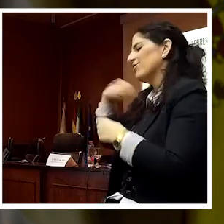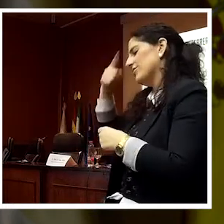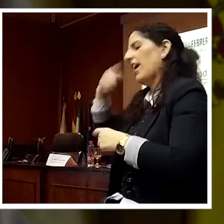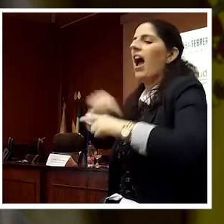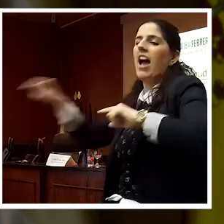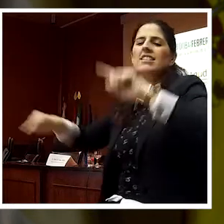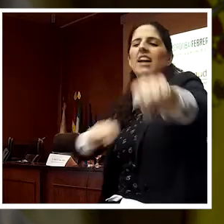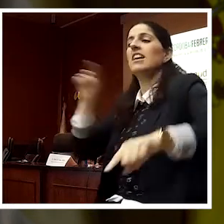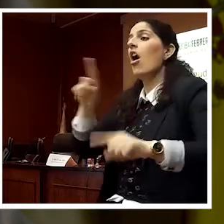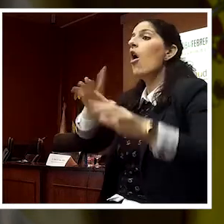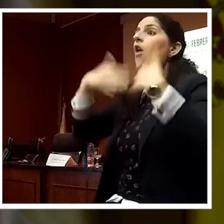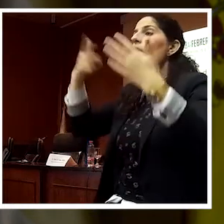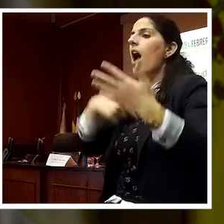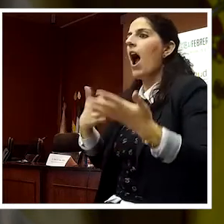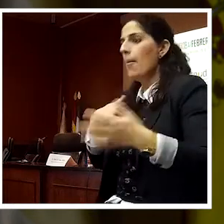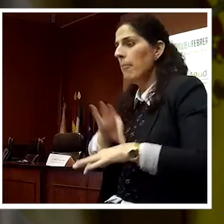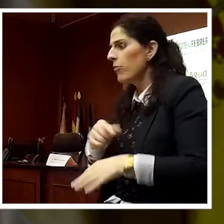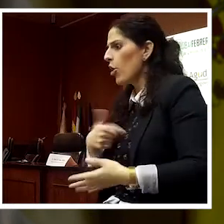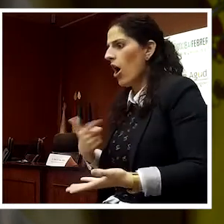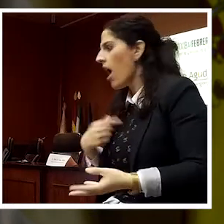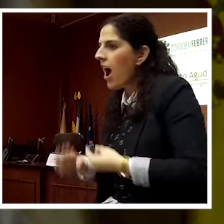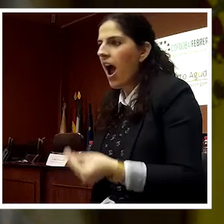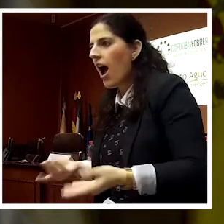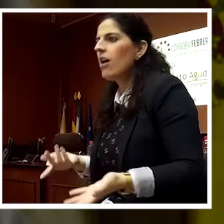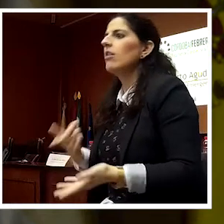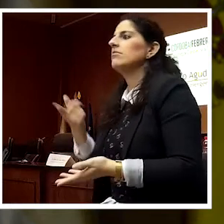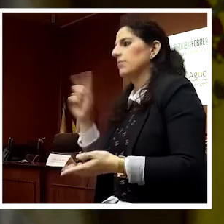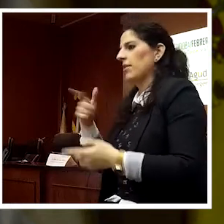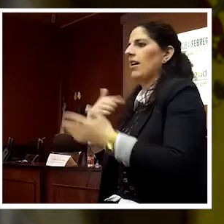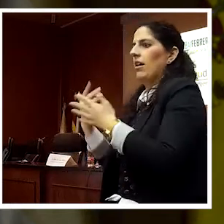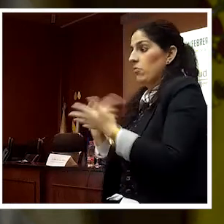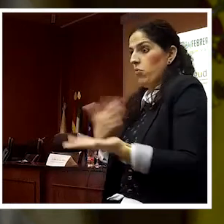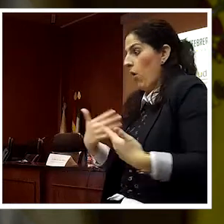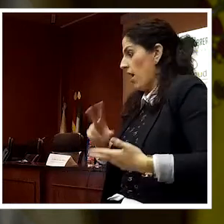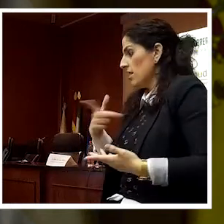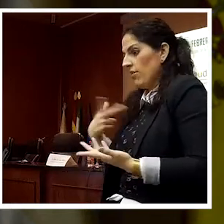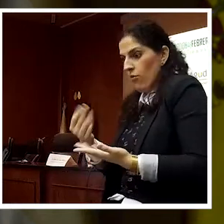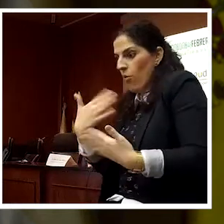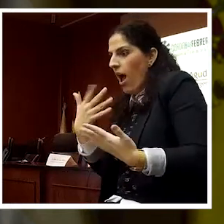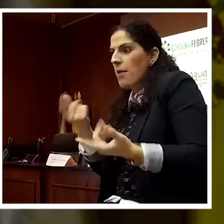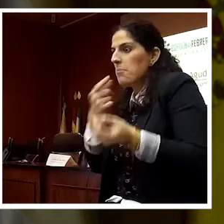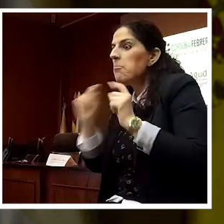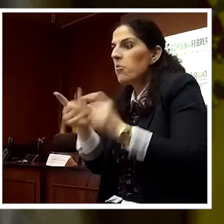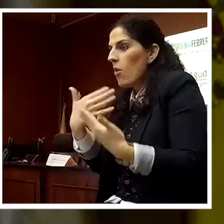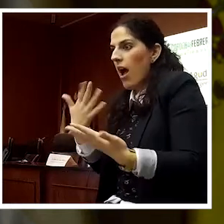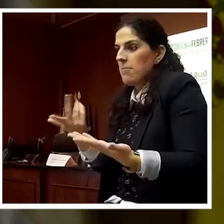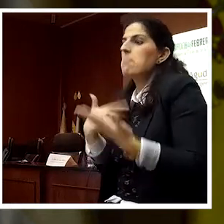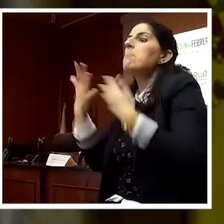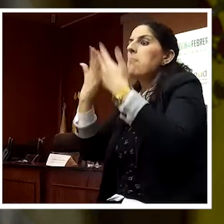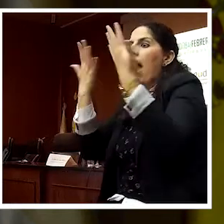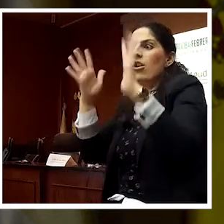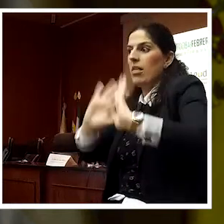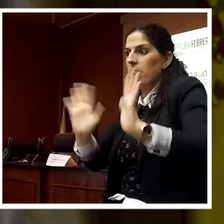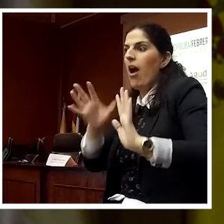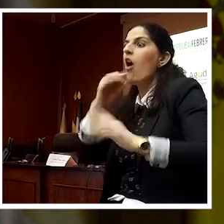muchos medios, con muchos compañeros. A veces te encuentras solo con las manos y incluso familiares que ya